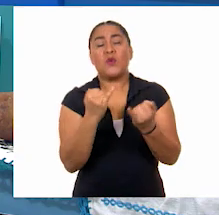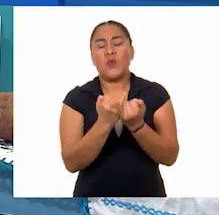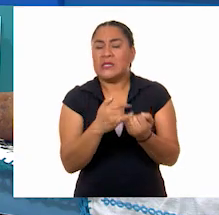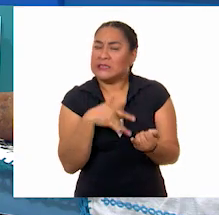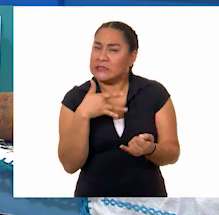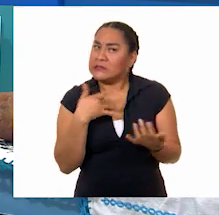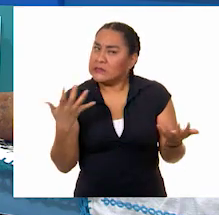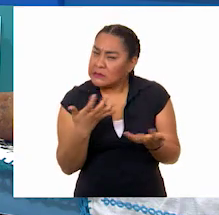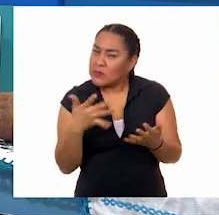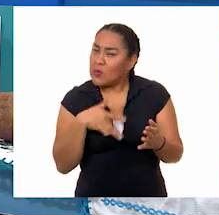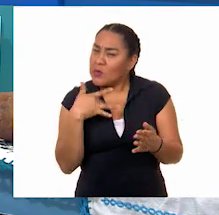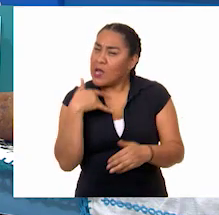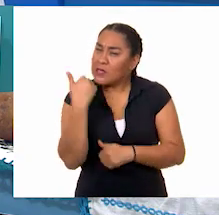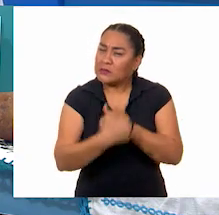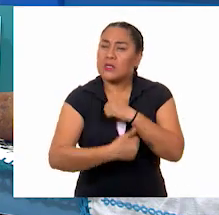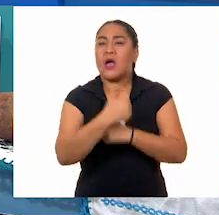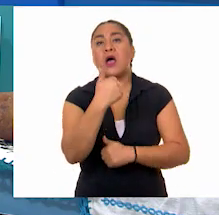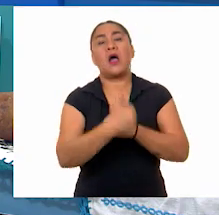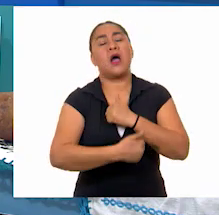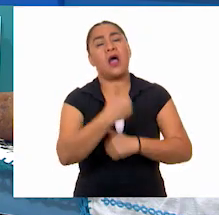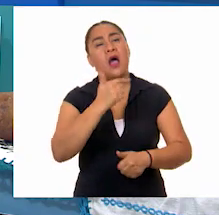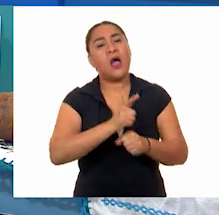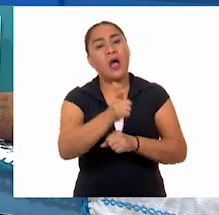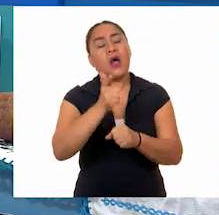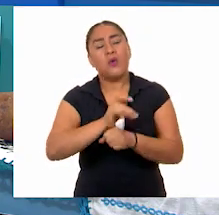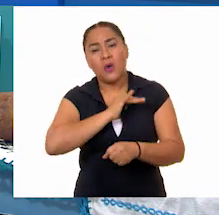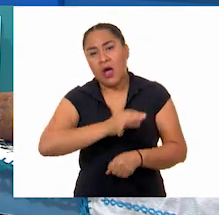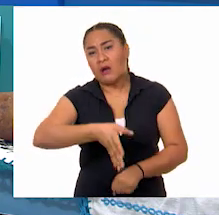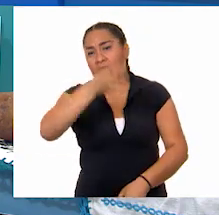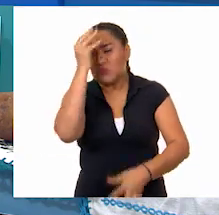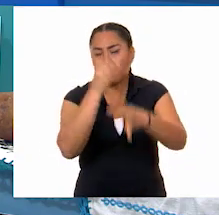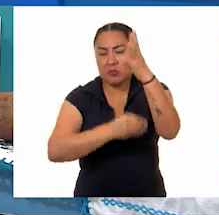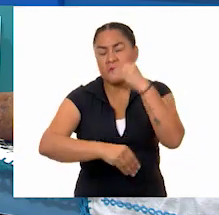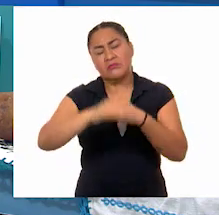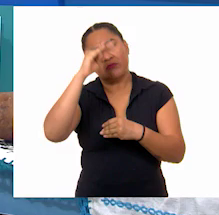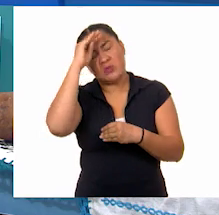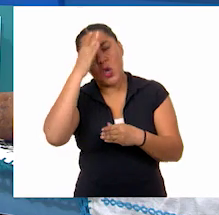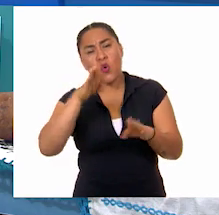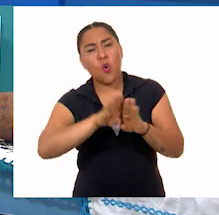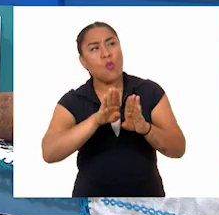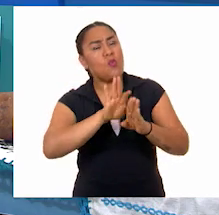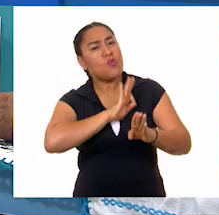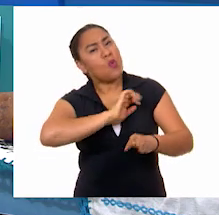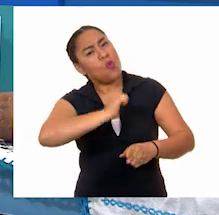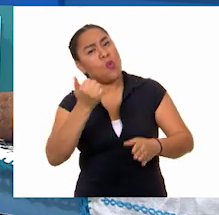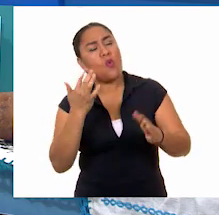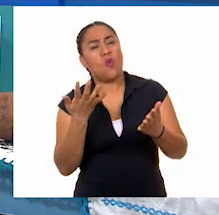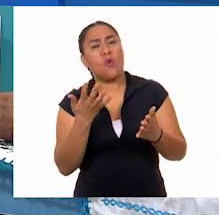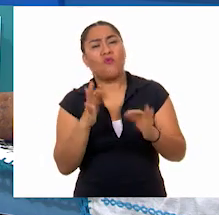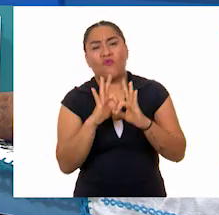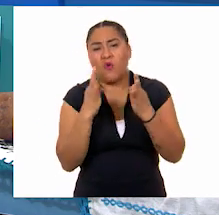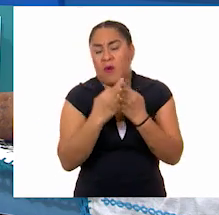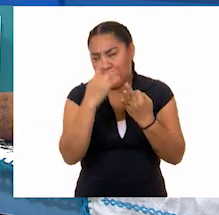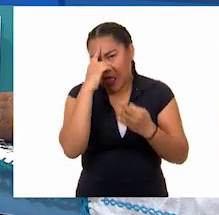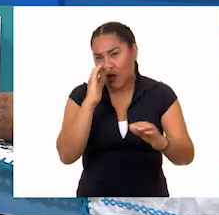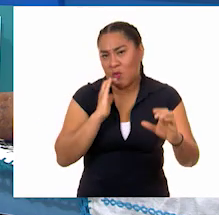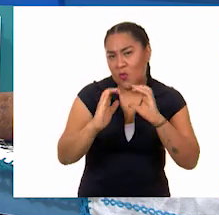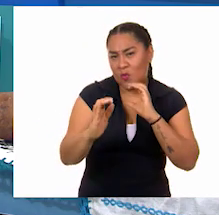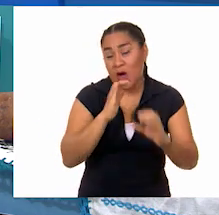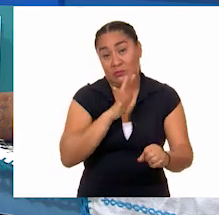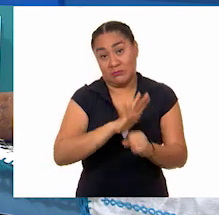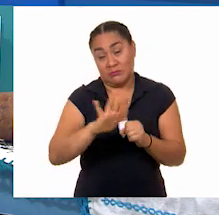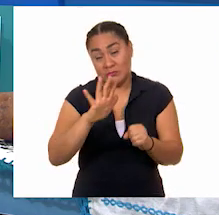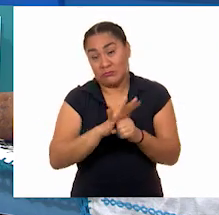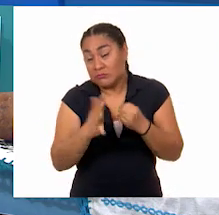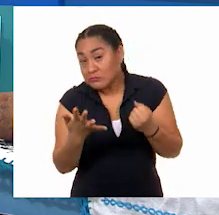retador, porque nos ha impulsado a aprender y emprender nuevas formas de comunicarnos con ustedes a través de un medio